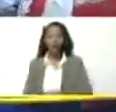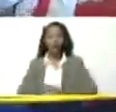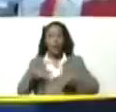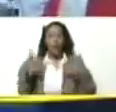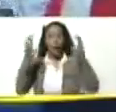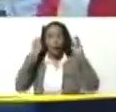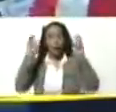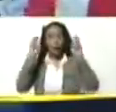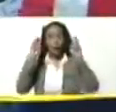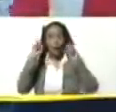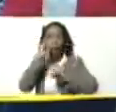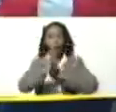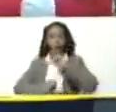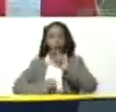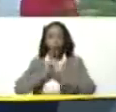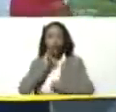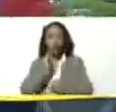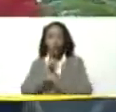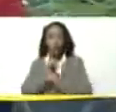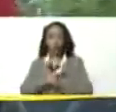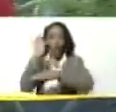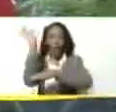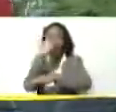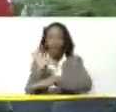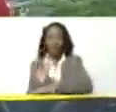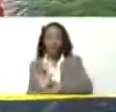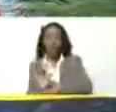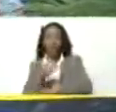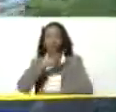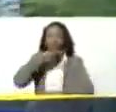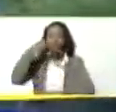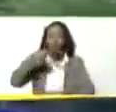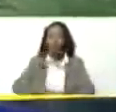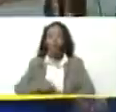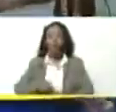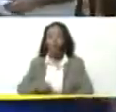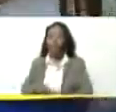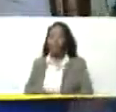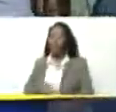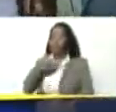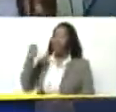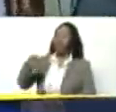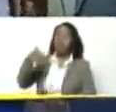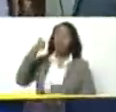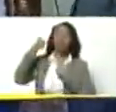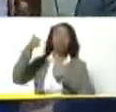área internacional, la Federación de Rusia. ¡Rusia!